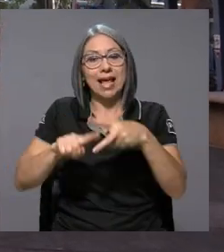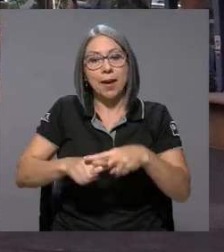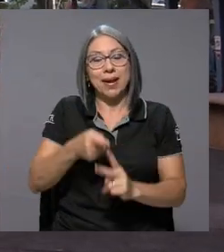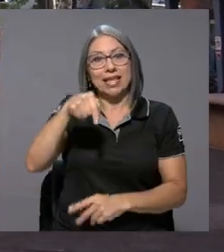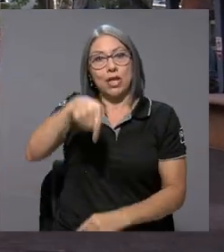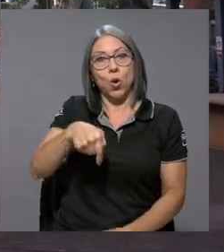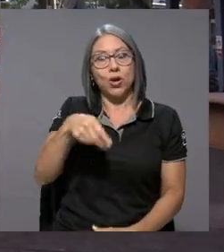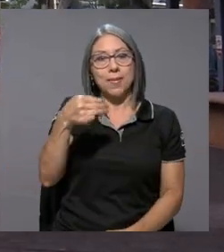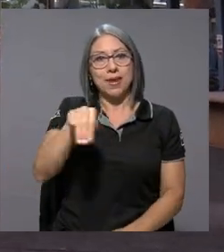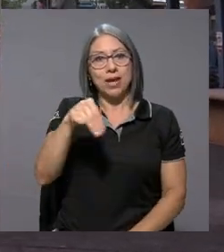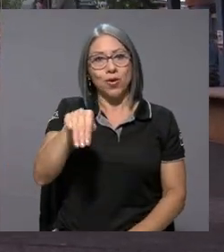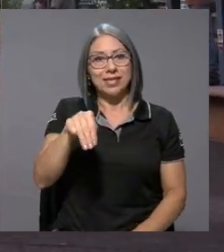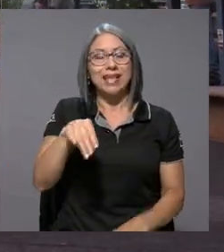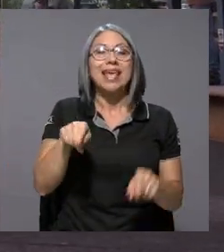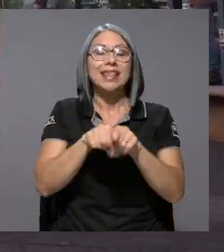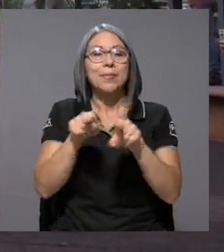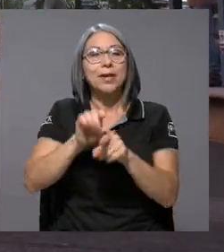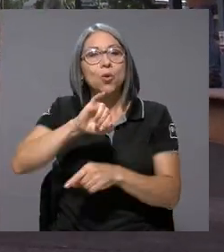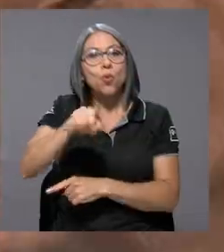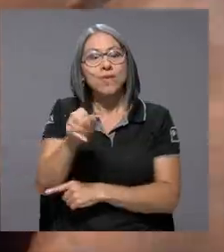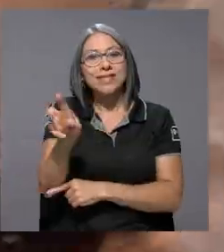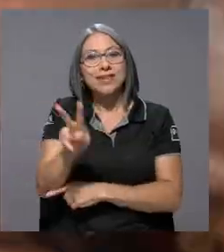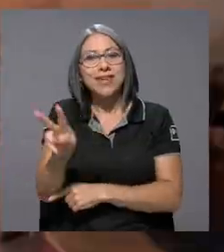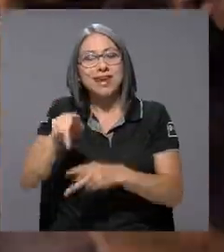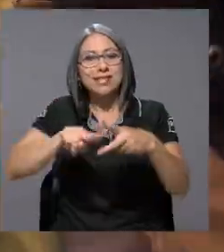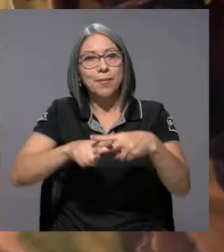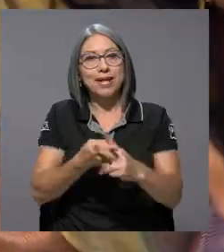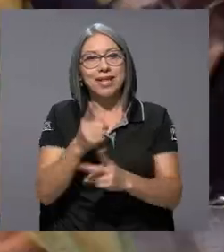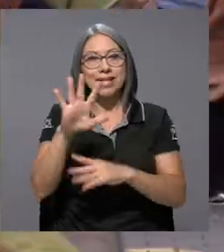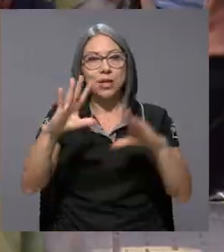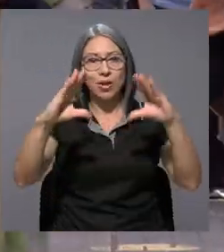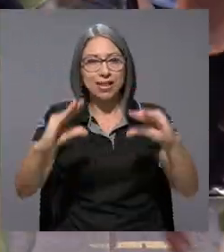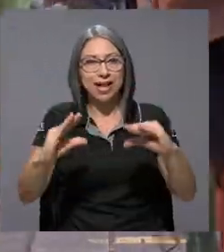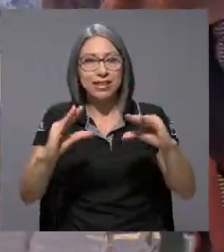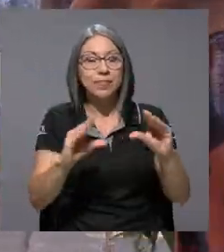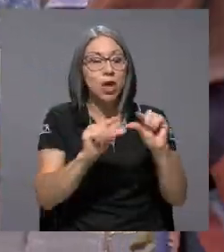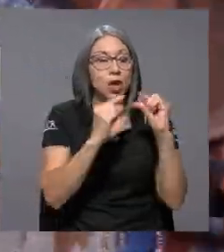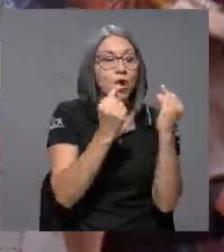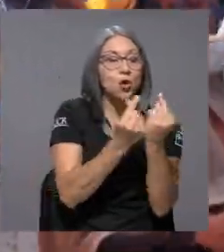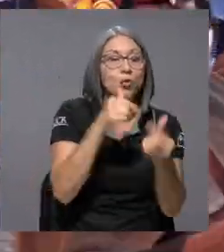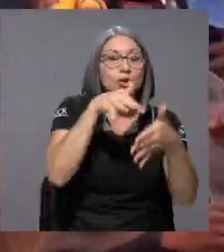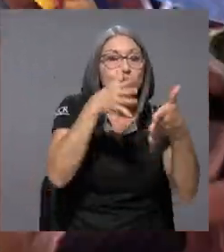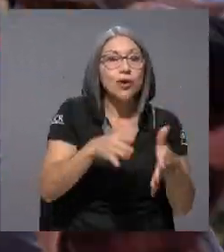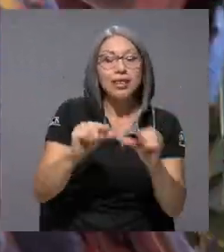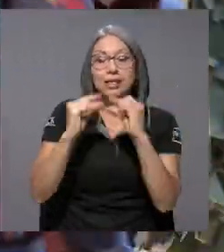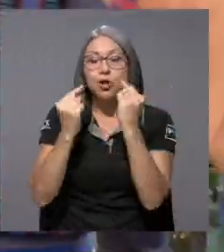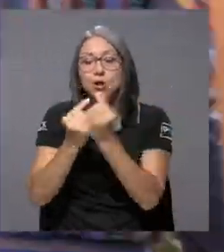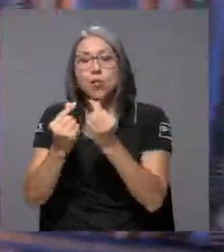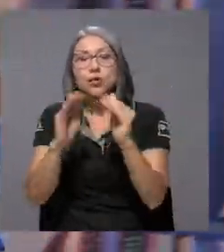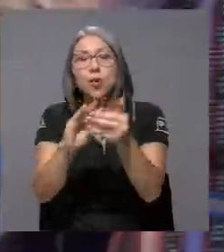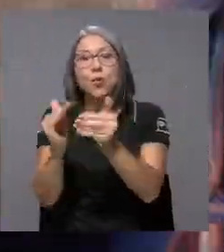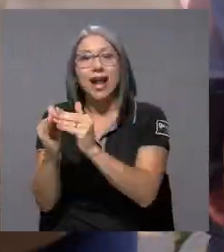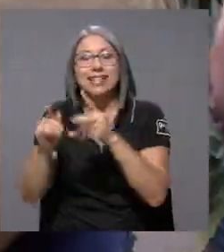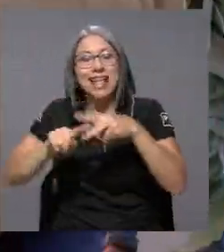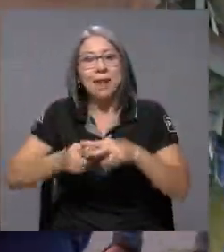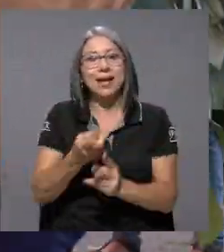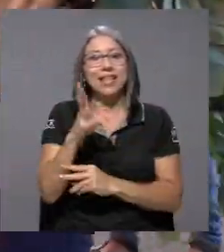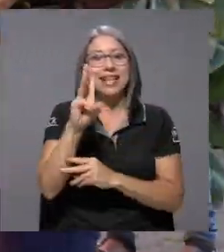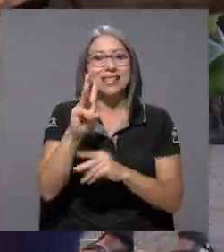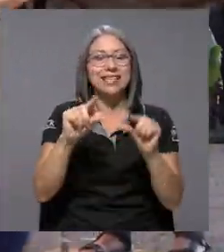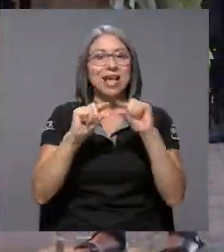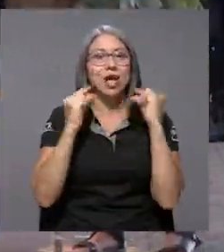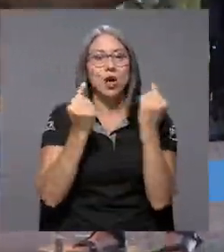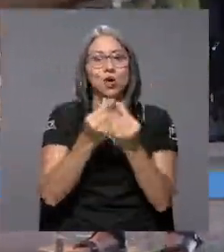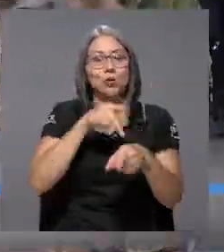hoy, miércoles, y jueves y viernes a partir de las 5 de la tarde, grupos estudiantiles y comunales, y a partir de las 6, grupos